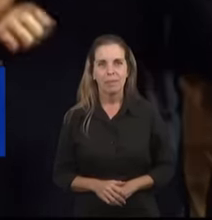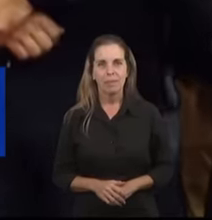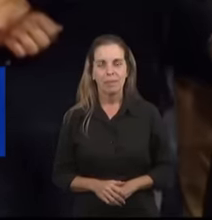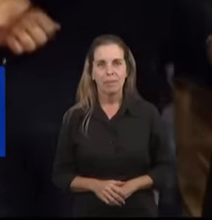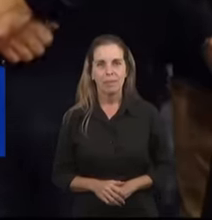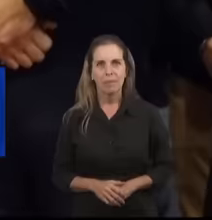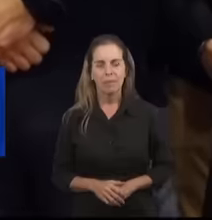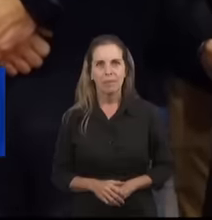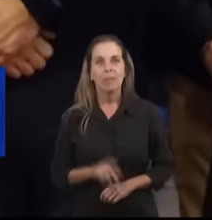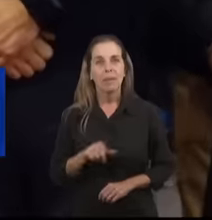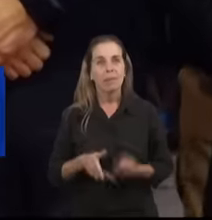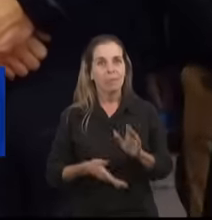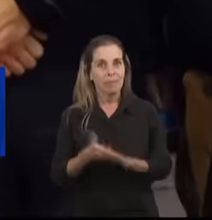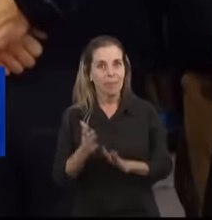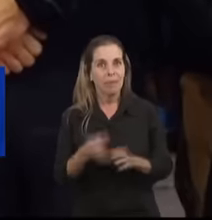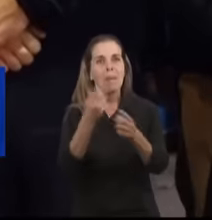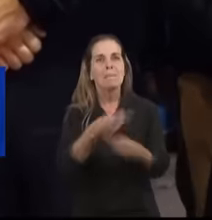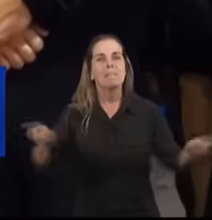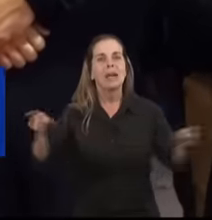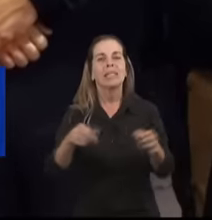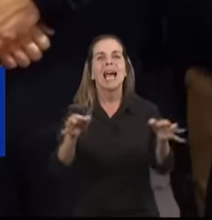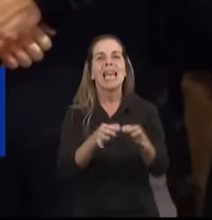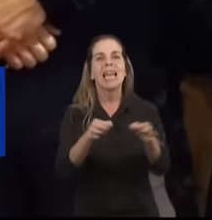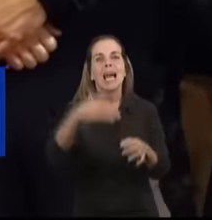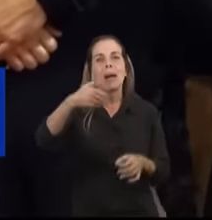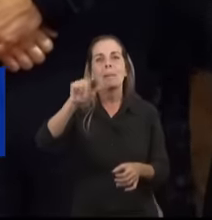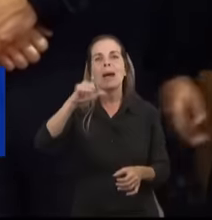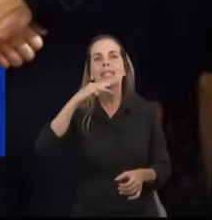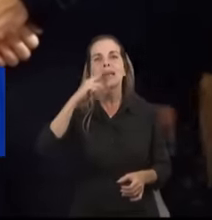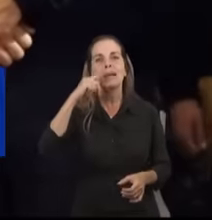Se entonará la marcha de Malvinas.